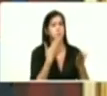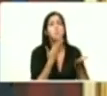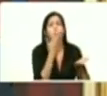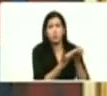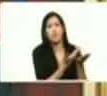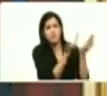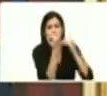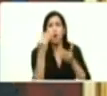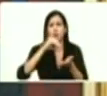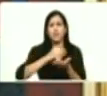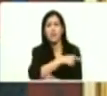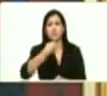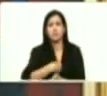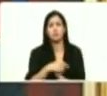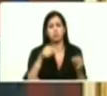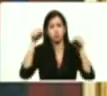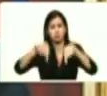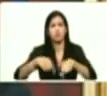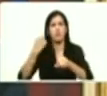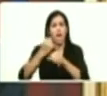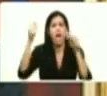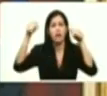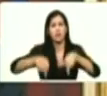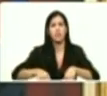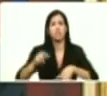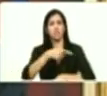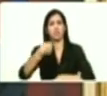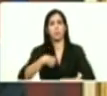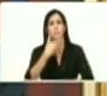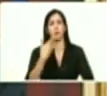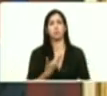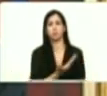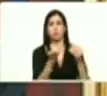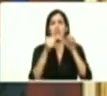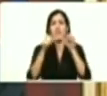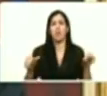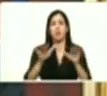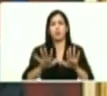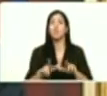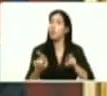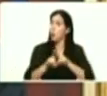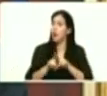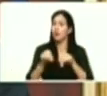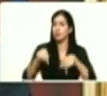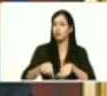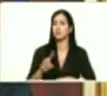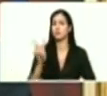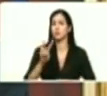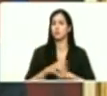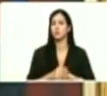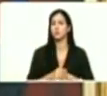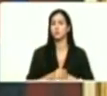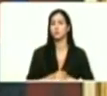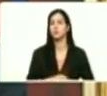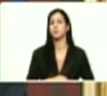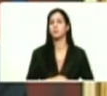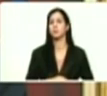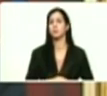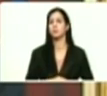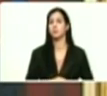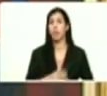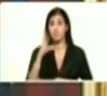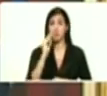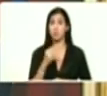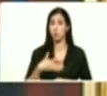inversión productiva y al trabajo financiero interno también para creación de riqueza financiera para la China esas